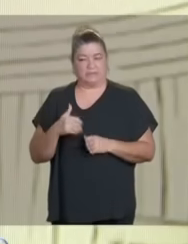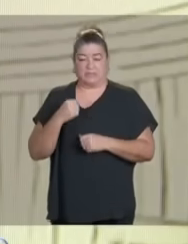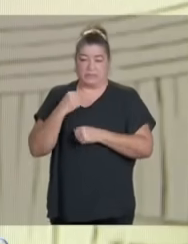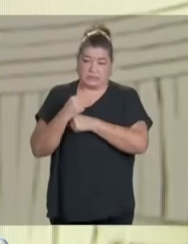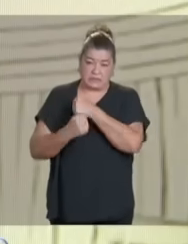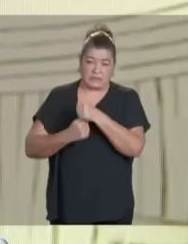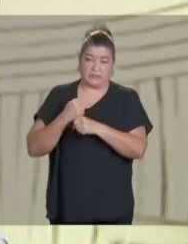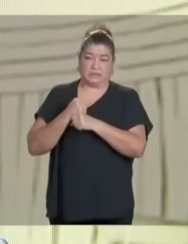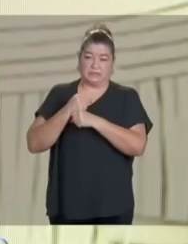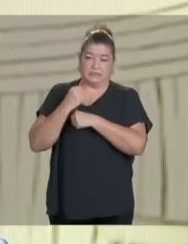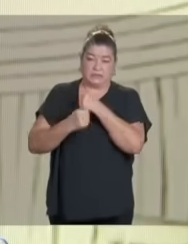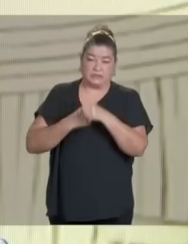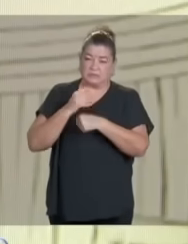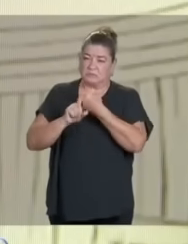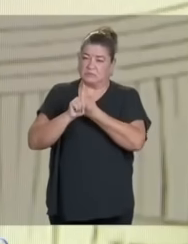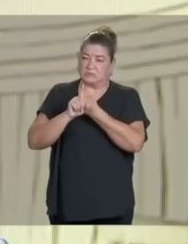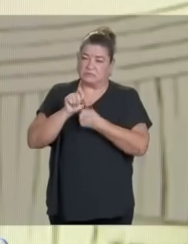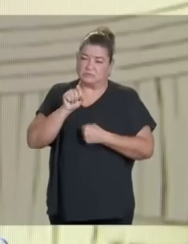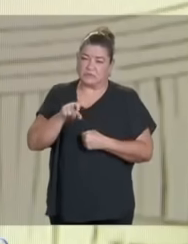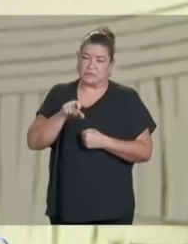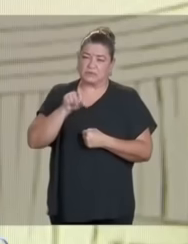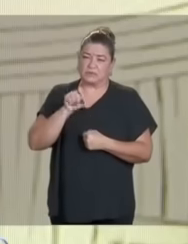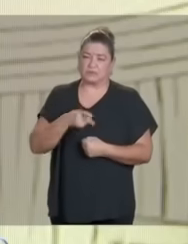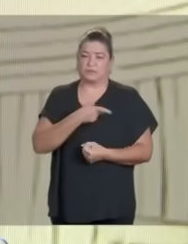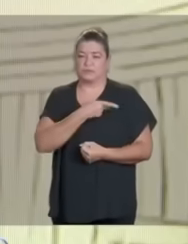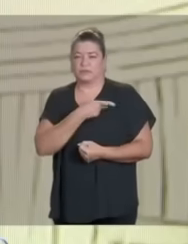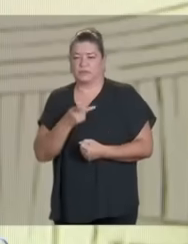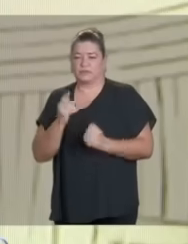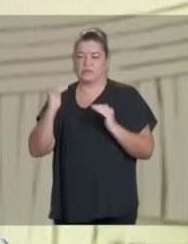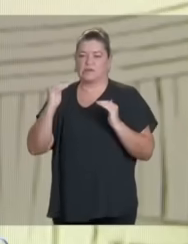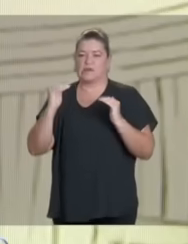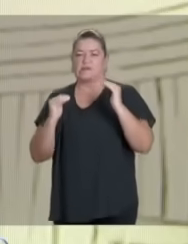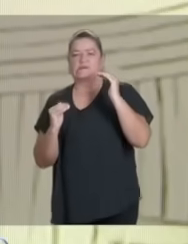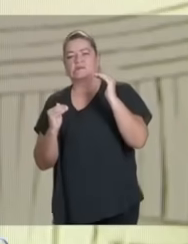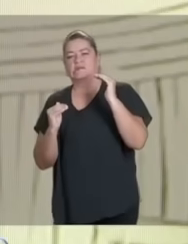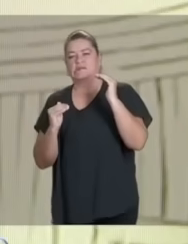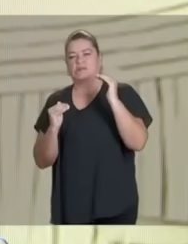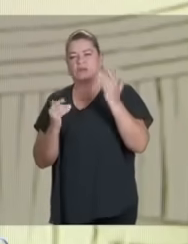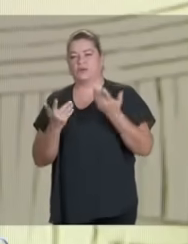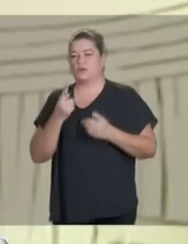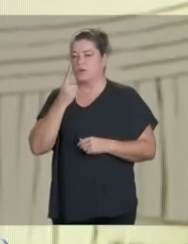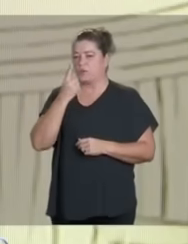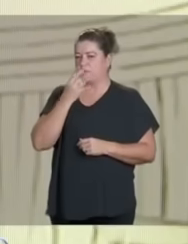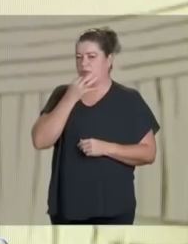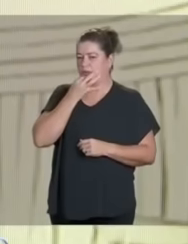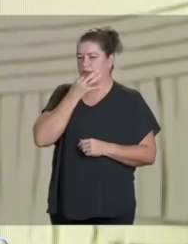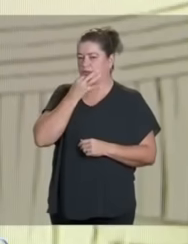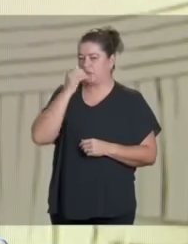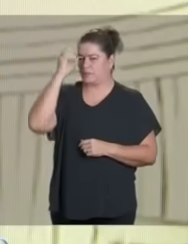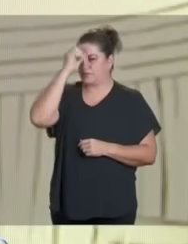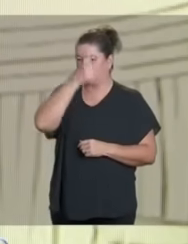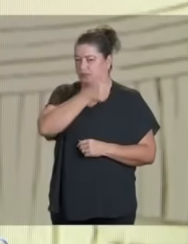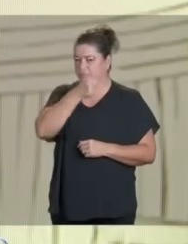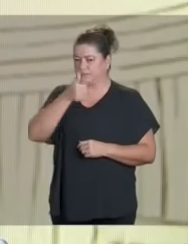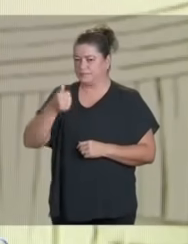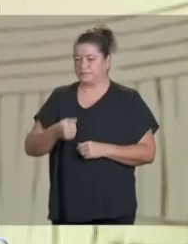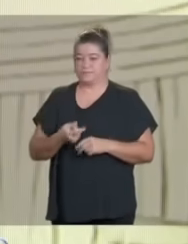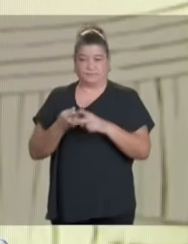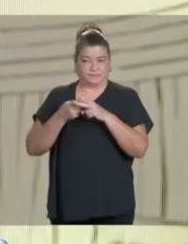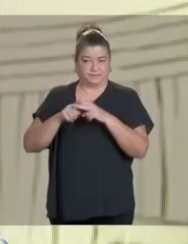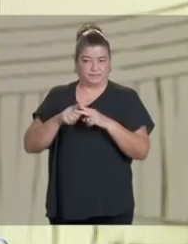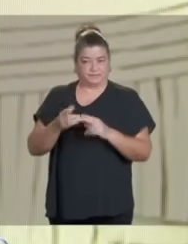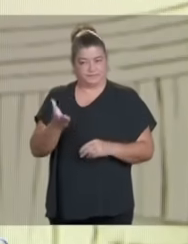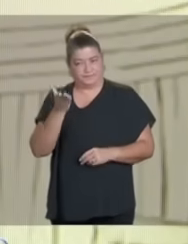la pobreza y la desigualdad. Tenemos un minuto para el primer planteamiento. Comenzamos con la candidata Claudia